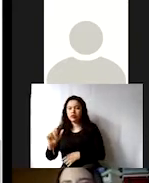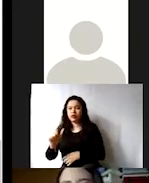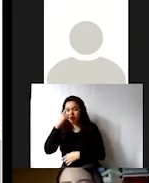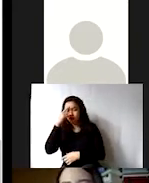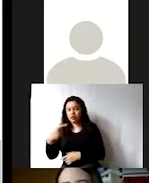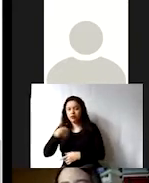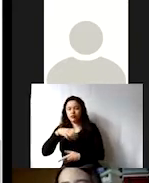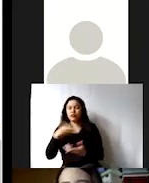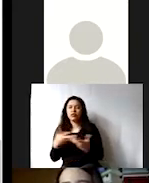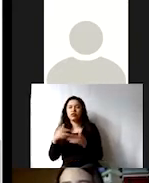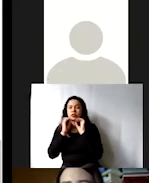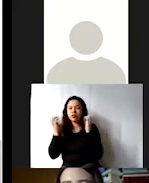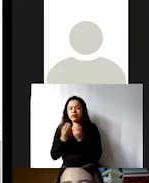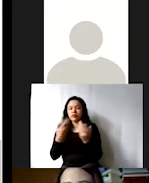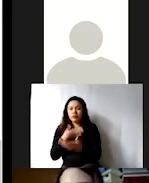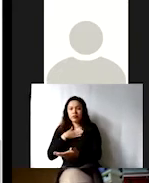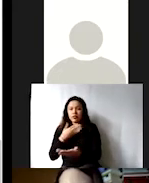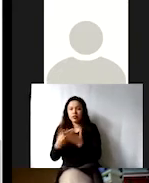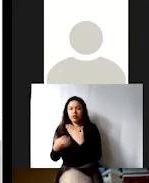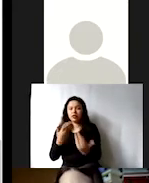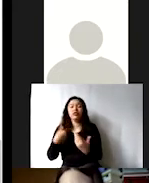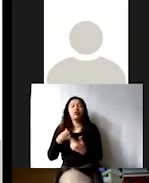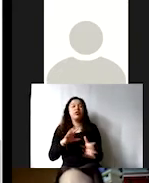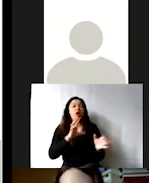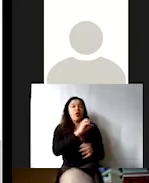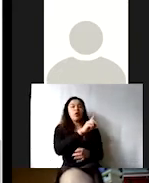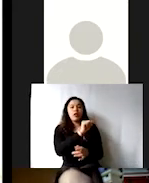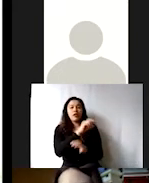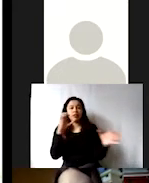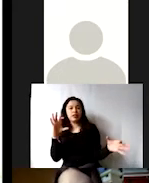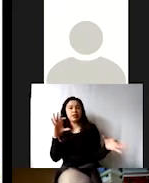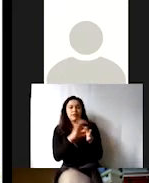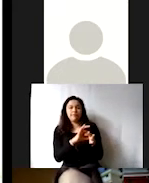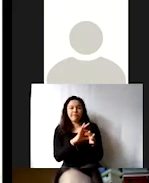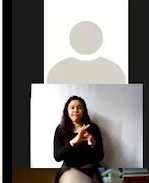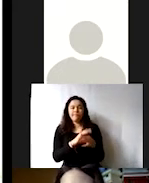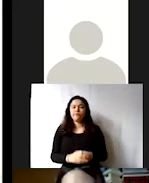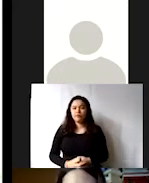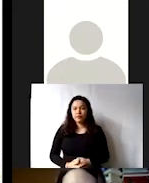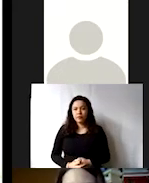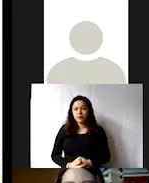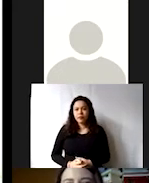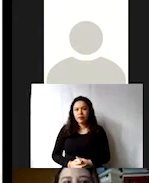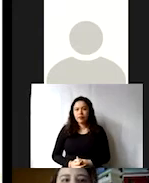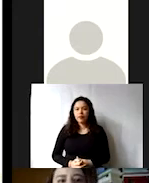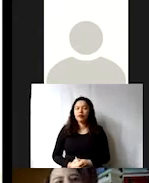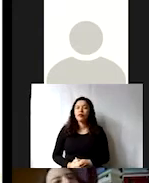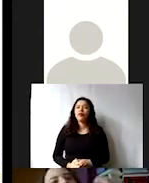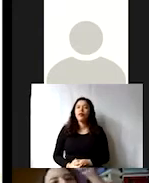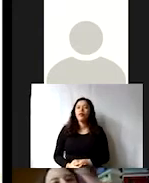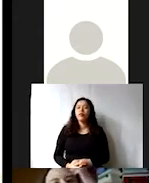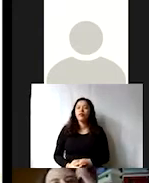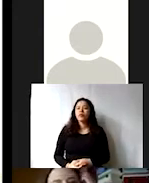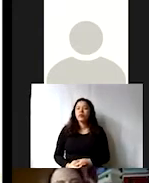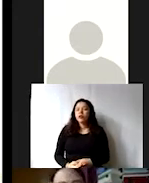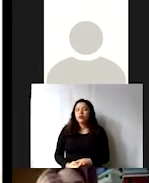de lo que hago como organización, estoy contribuyéndole a la Agenda 2030 y los ODS. Hay otras que son un